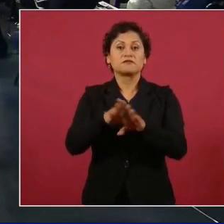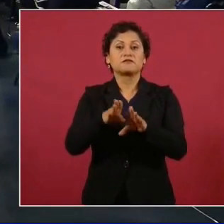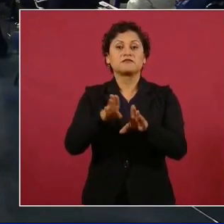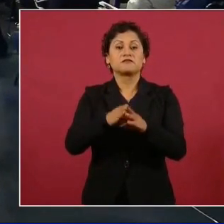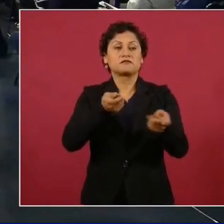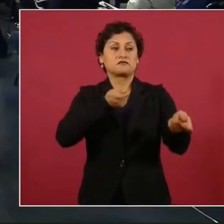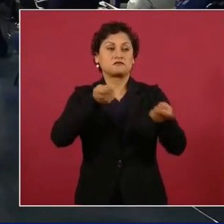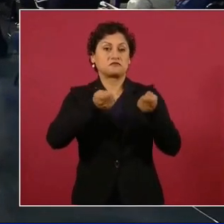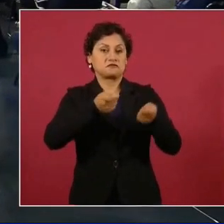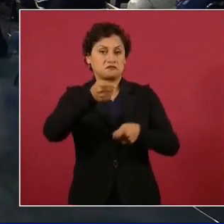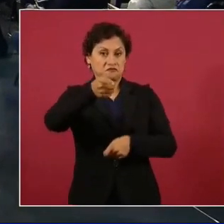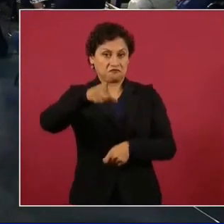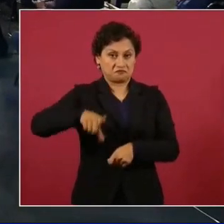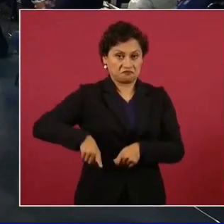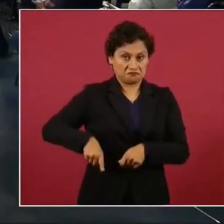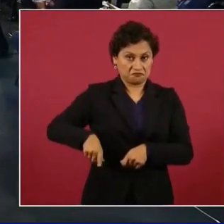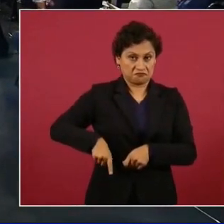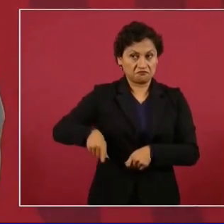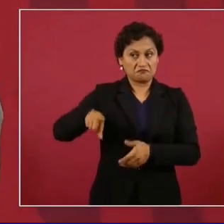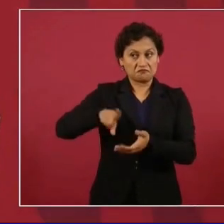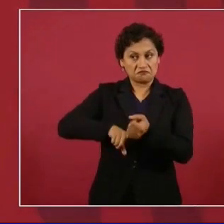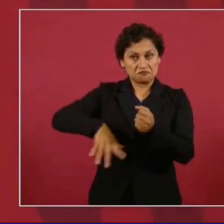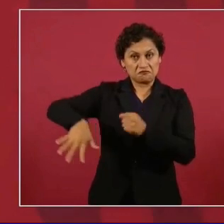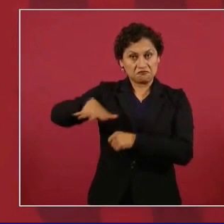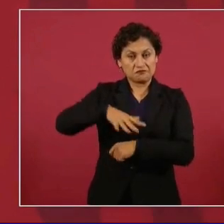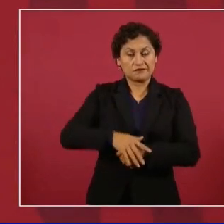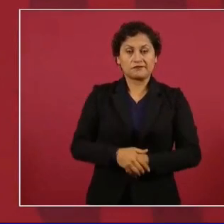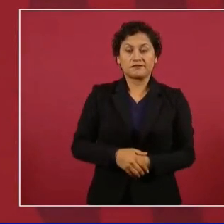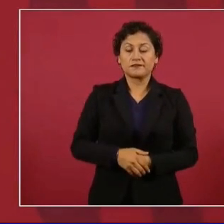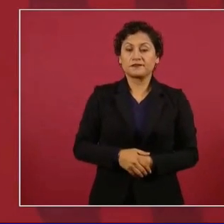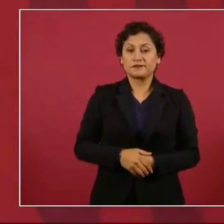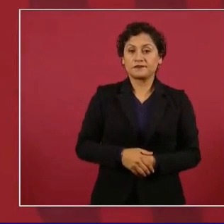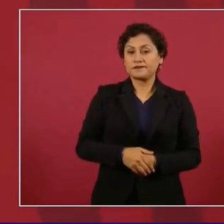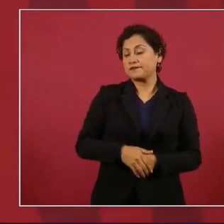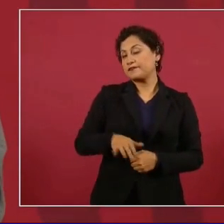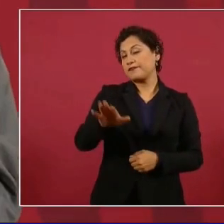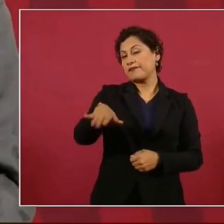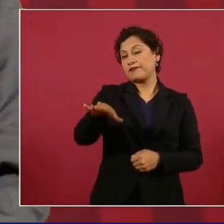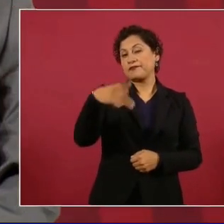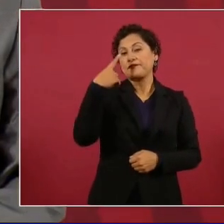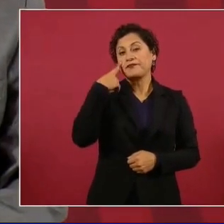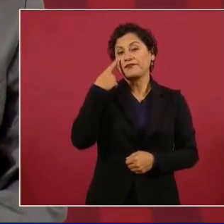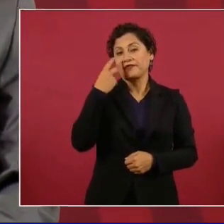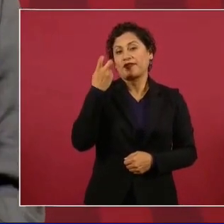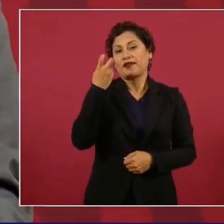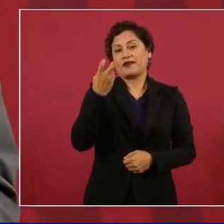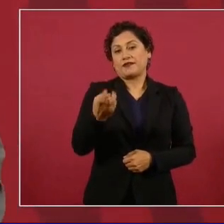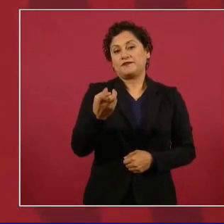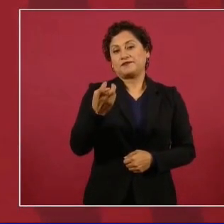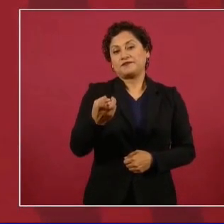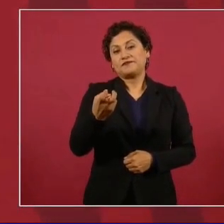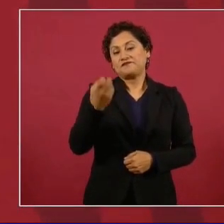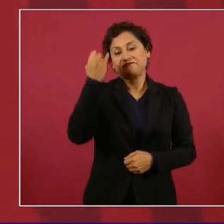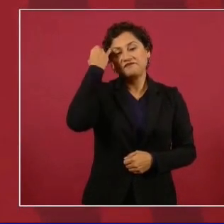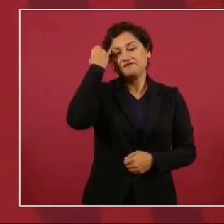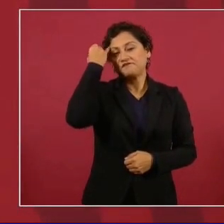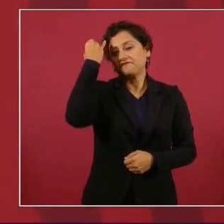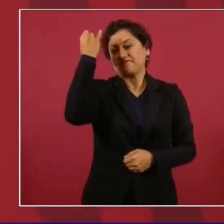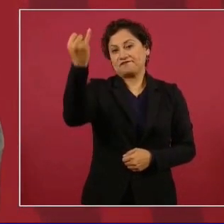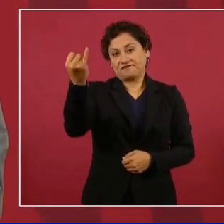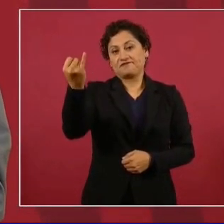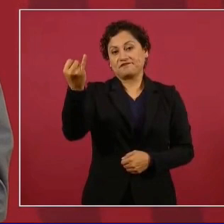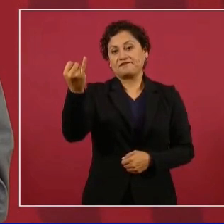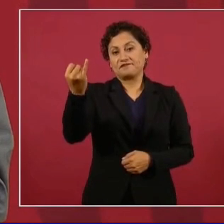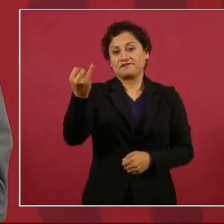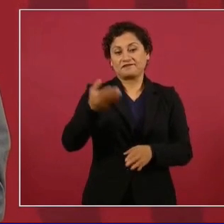estos espacios. No, mira, eso fue un invento de los neoliberales